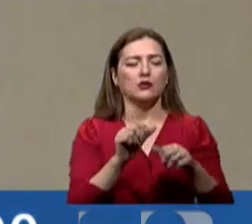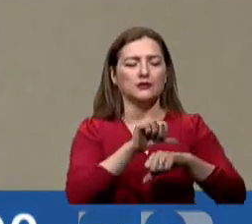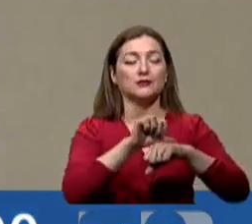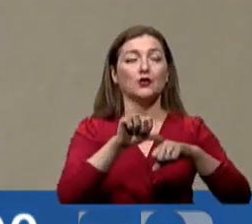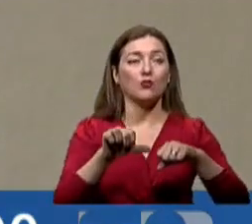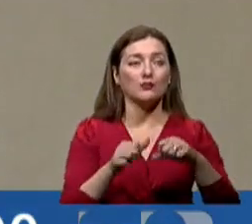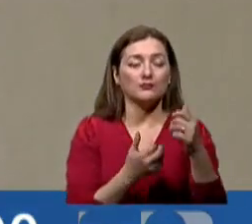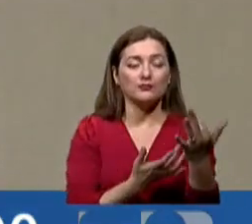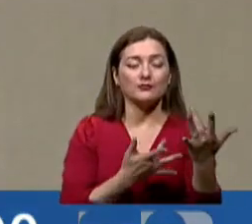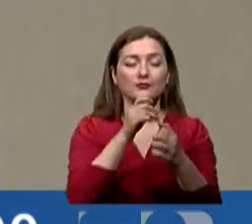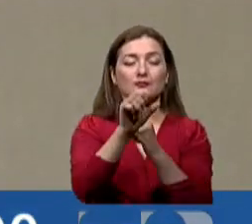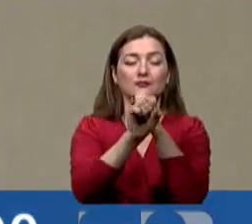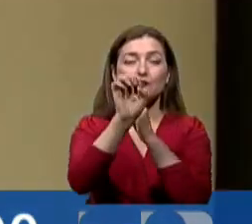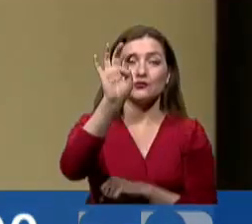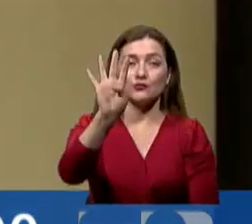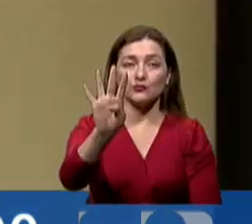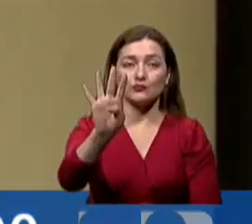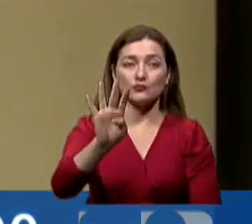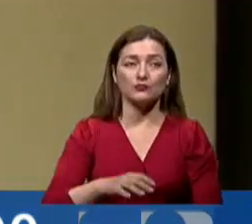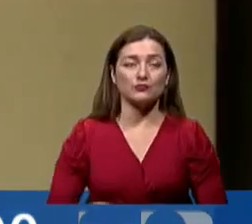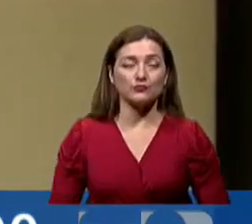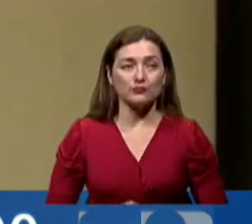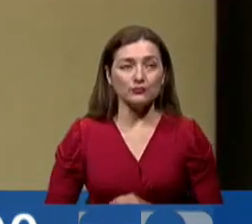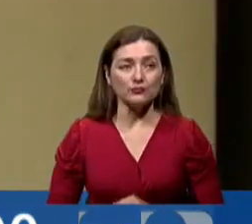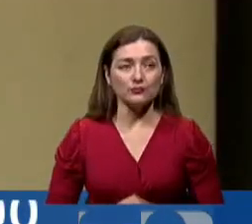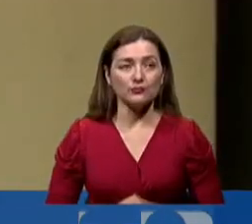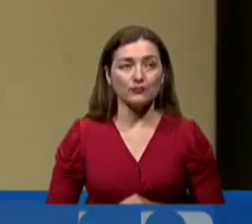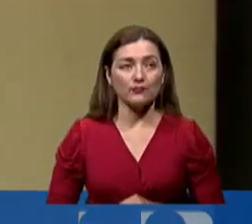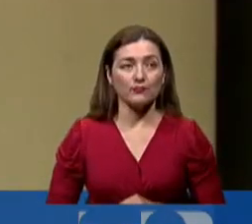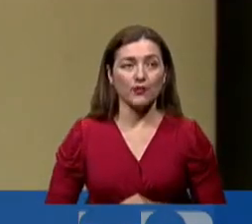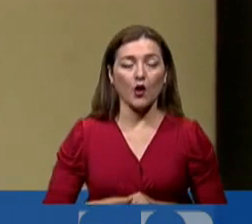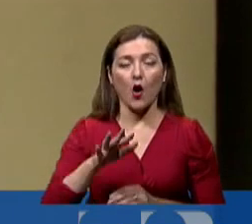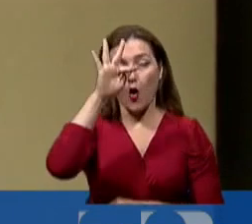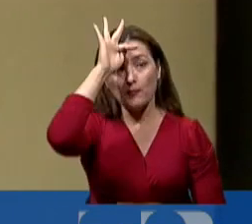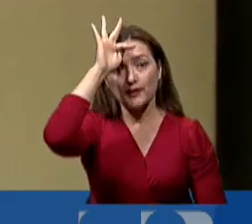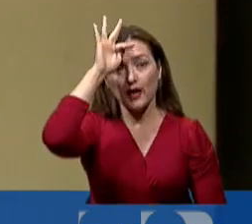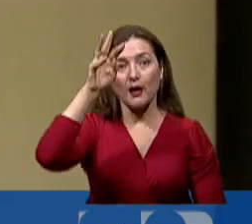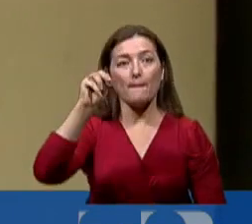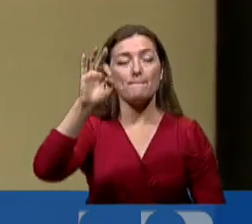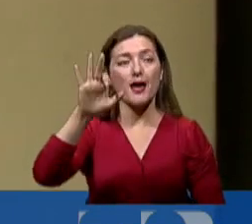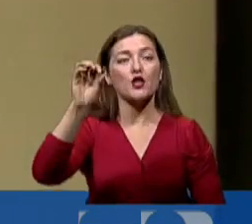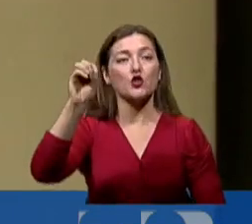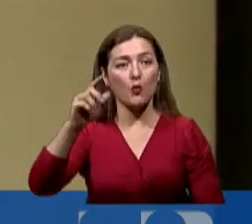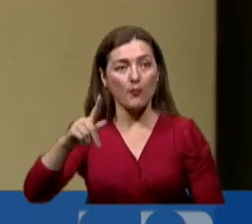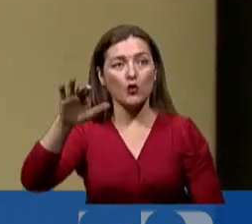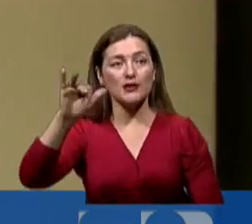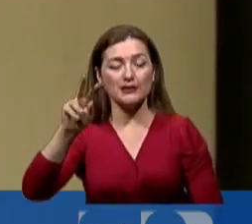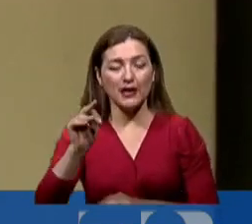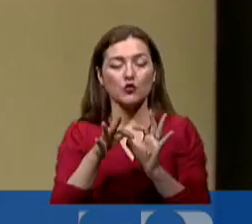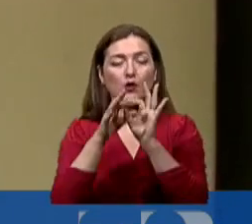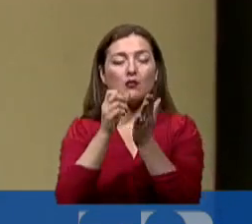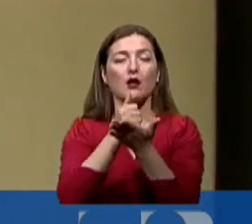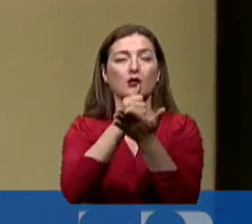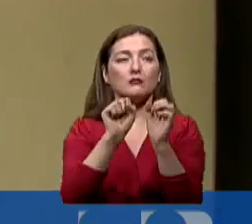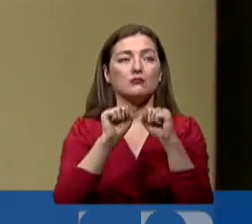cirugía tendría que esperar 4 años. Pero la fundación del Hospital Metropolitano, ellas nos quieren colaborar, hacer